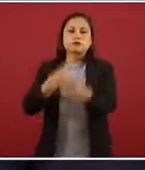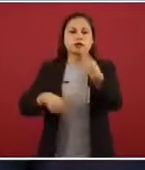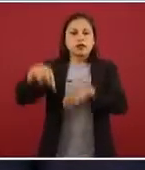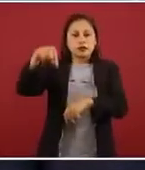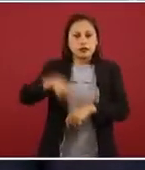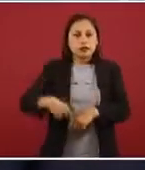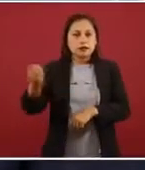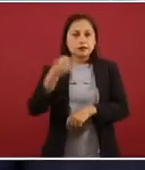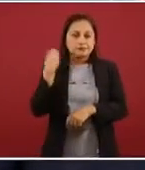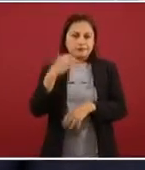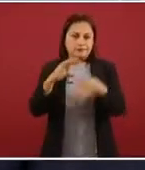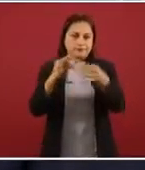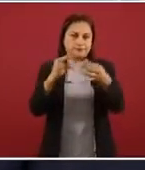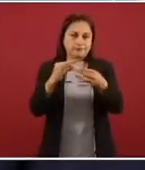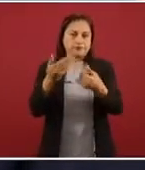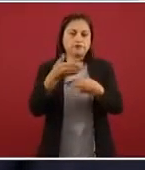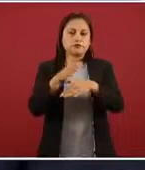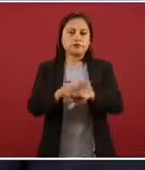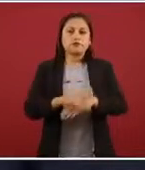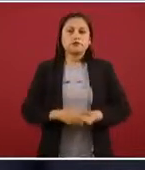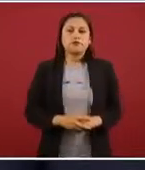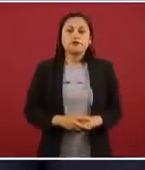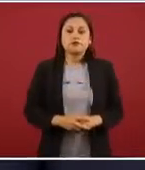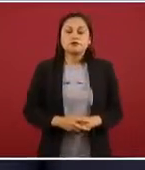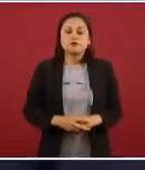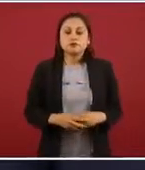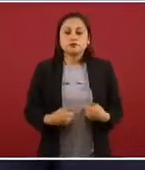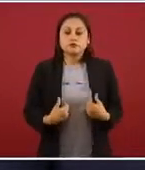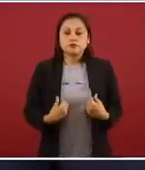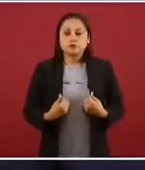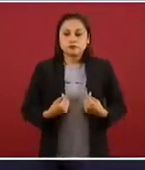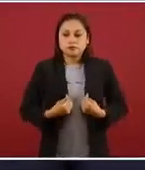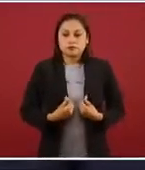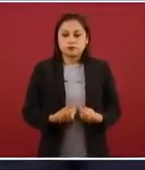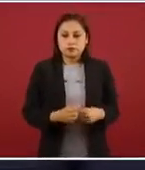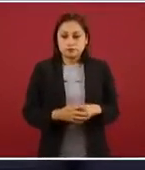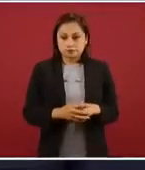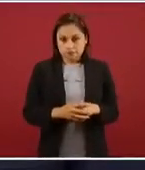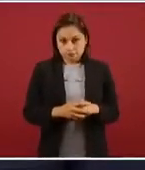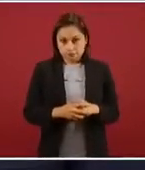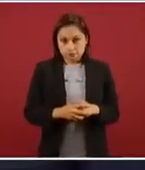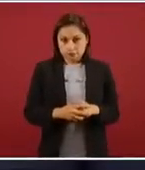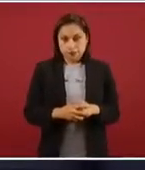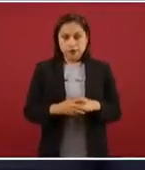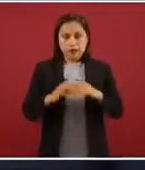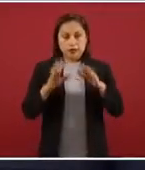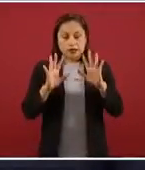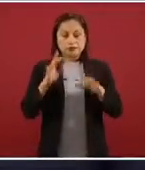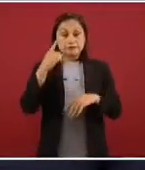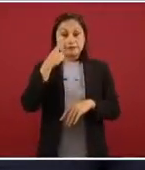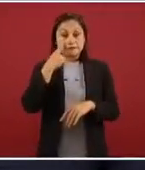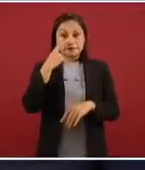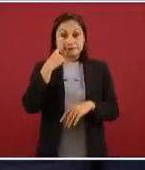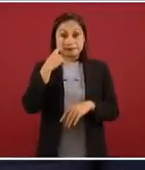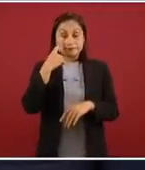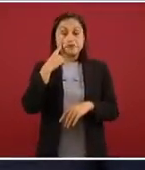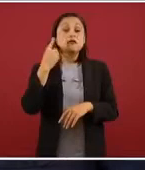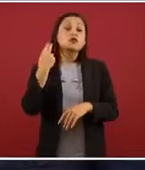No tiene nada que ver el que un notario actúe y luego